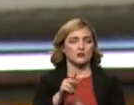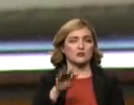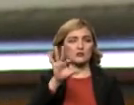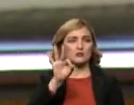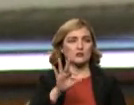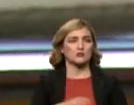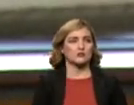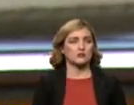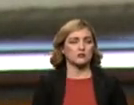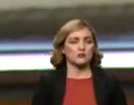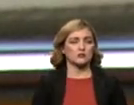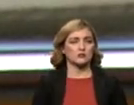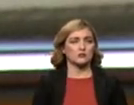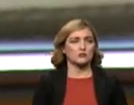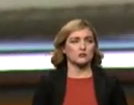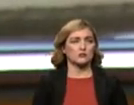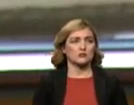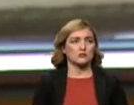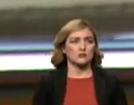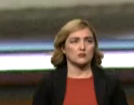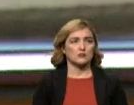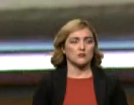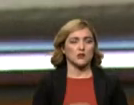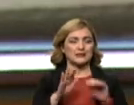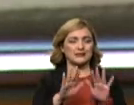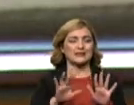anterior. Es decir, se ubica alrededor de